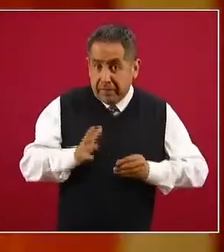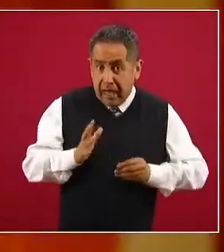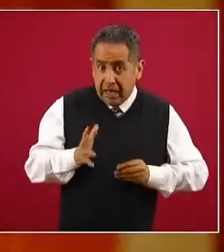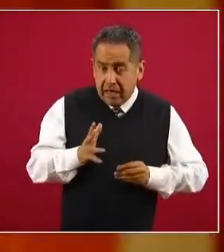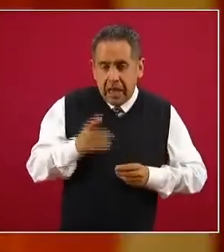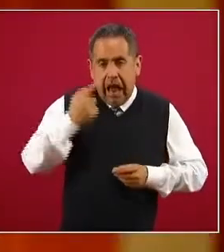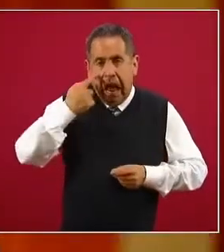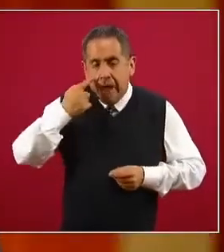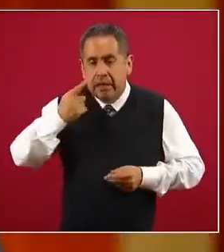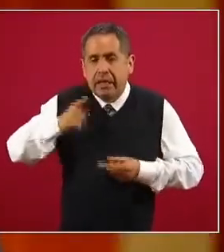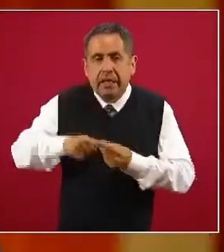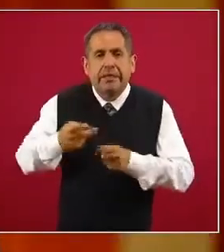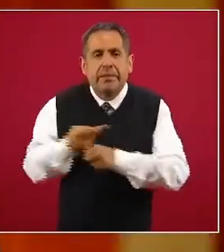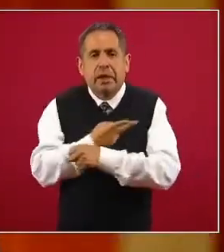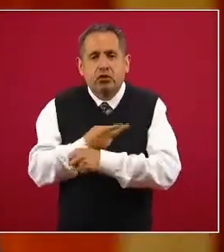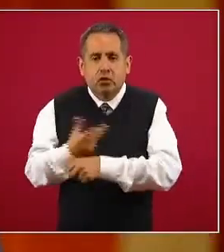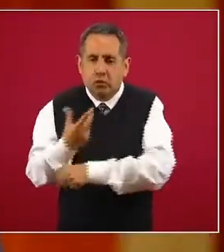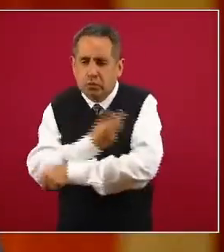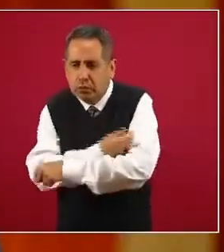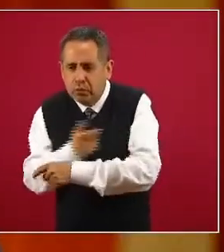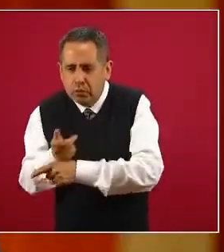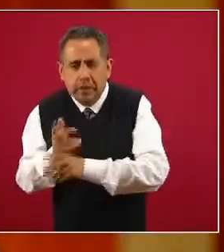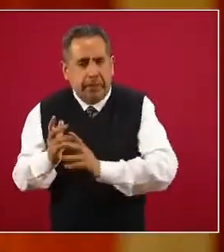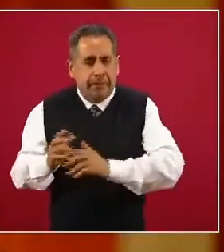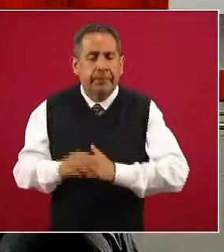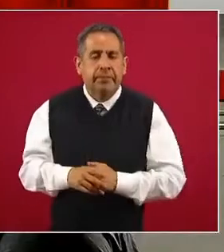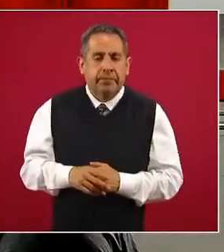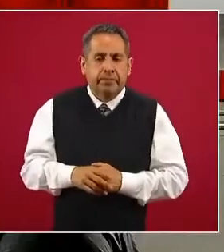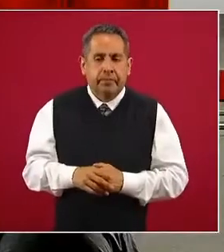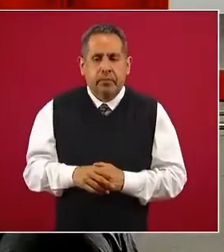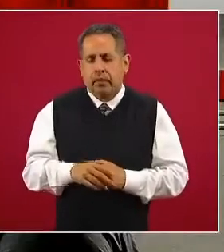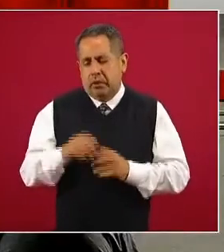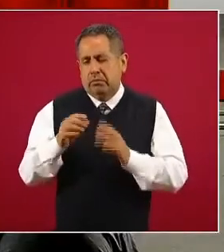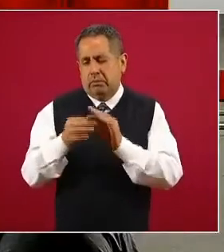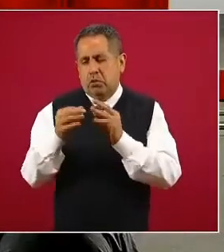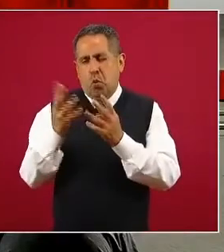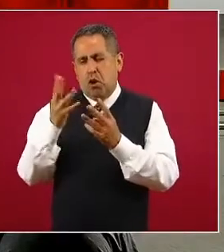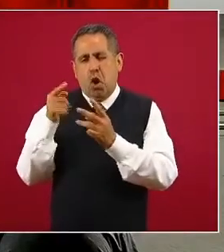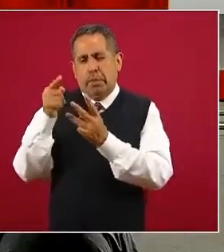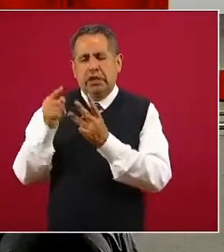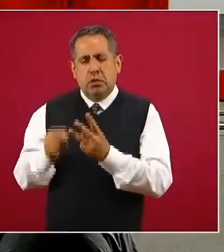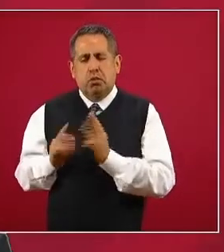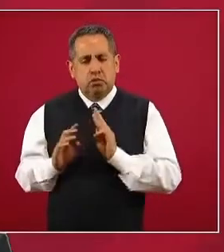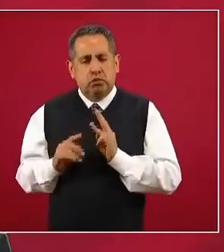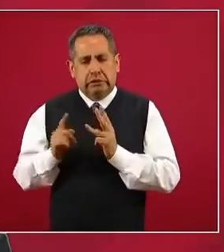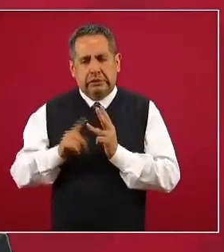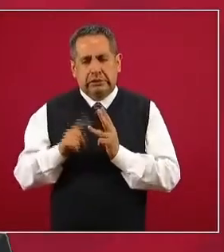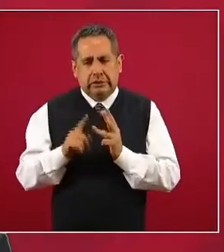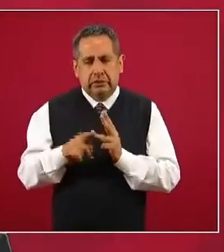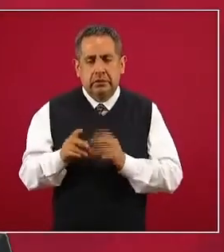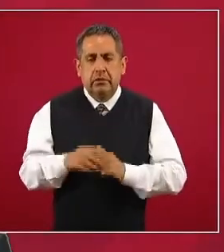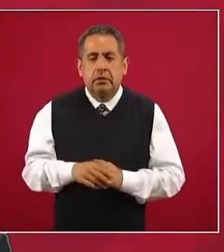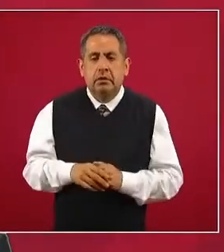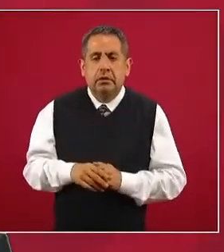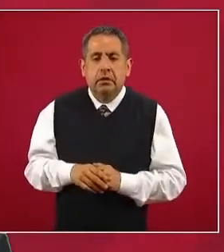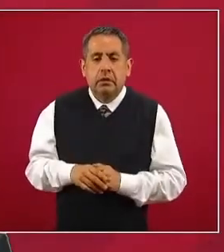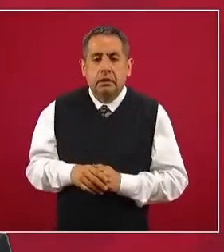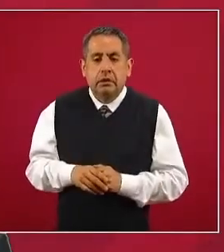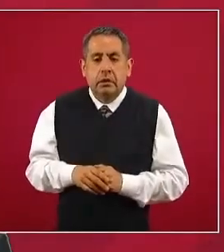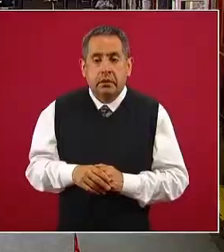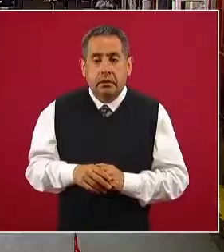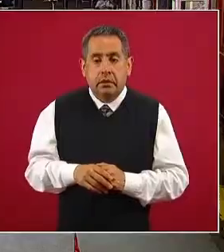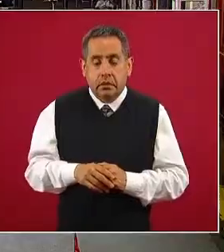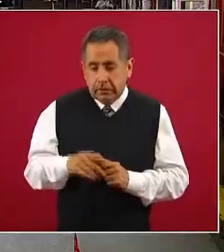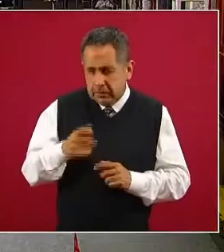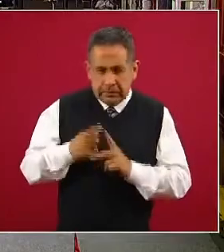persona, aun cuando fuera infectada. Por mencionar 4 de los objetivos característicos de las vacunas.